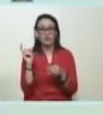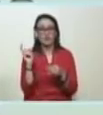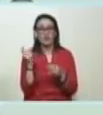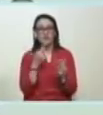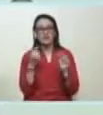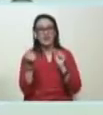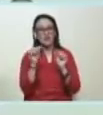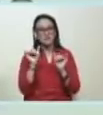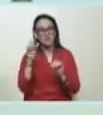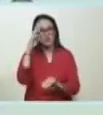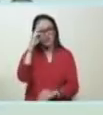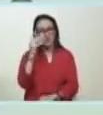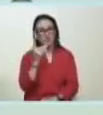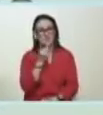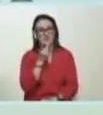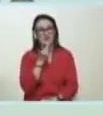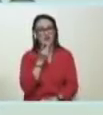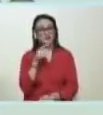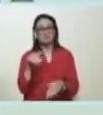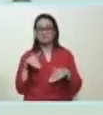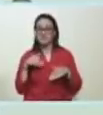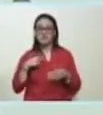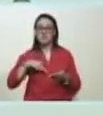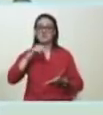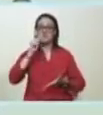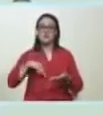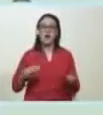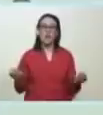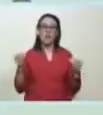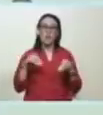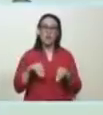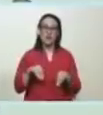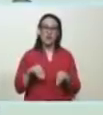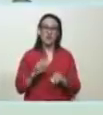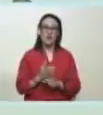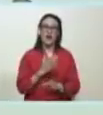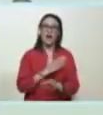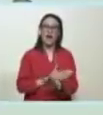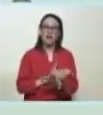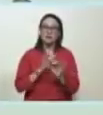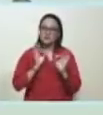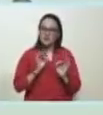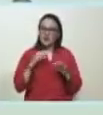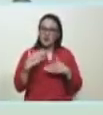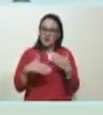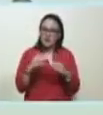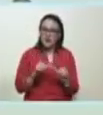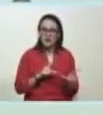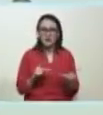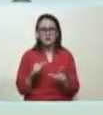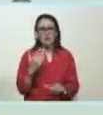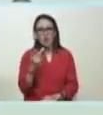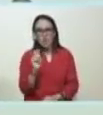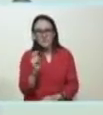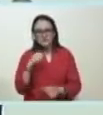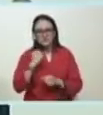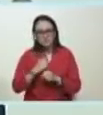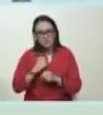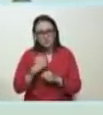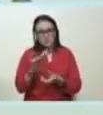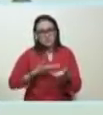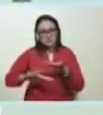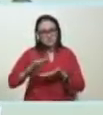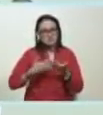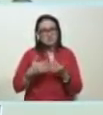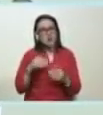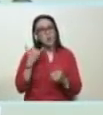diálogo y que no firmaba el acuerdo que ya habíamos concertado en dos meses intensos de